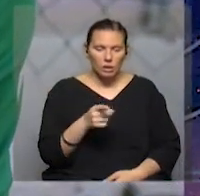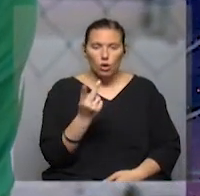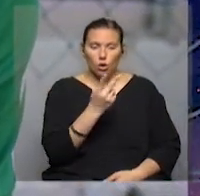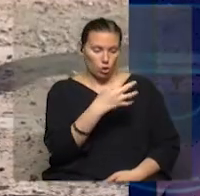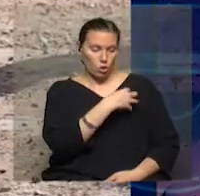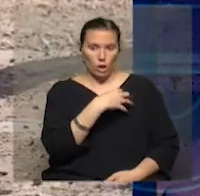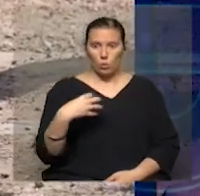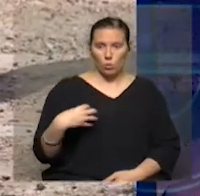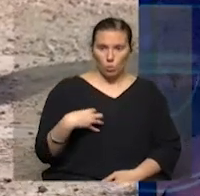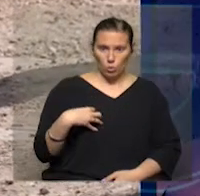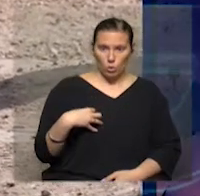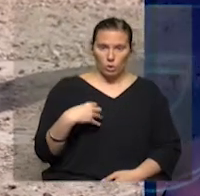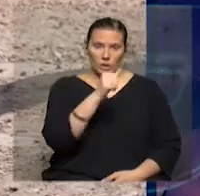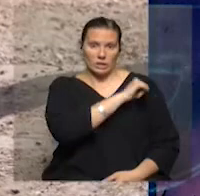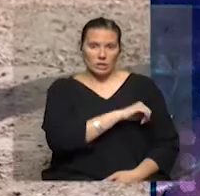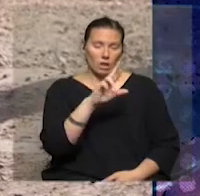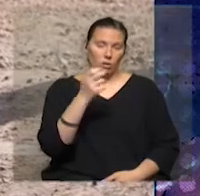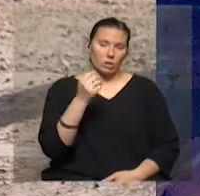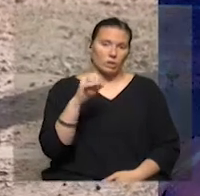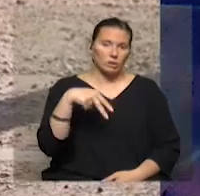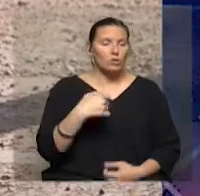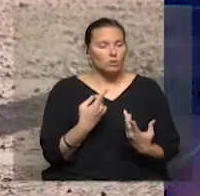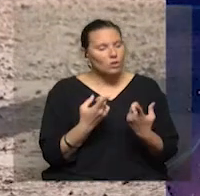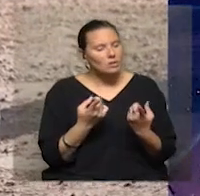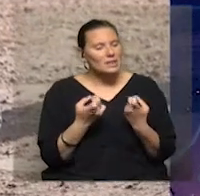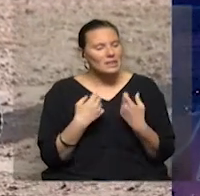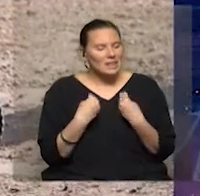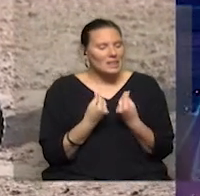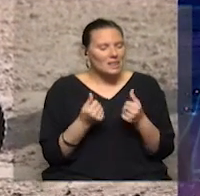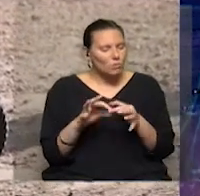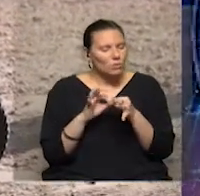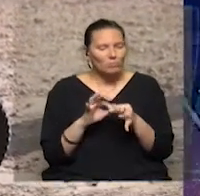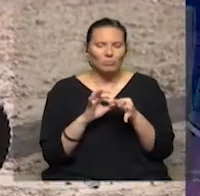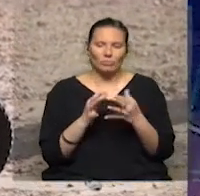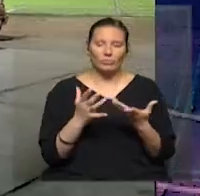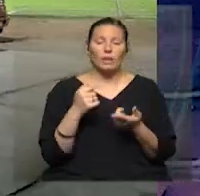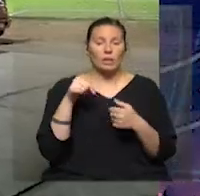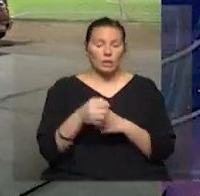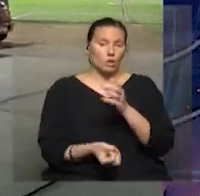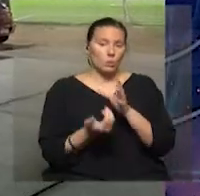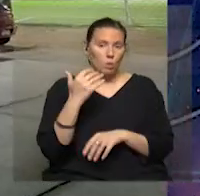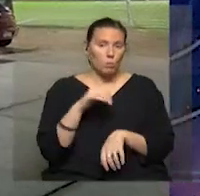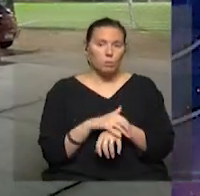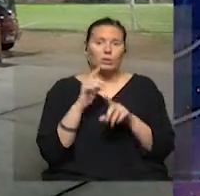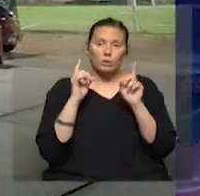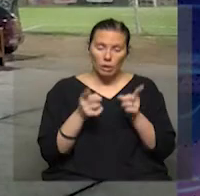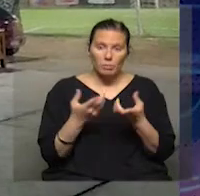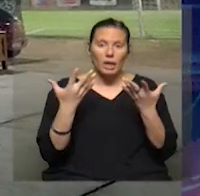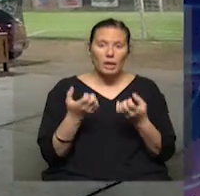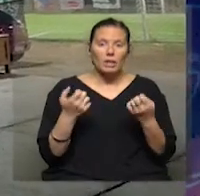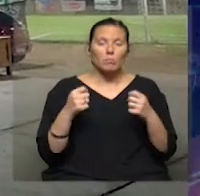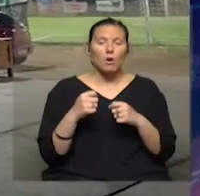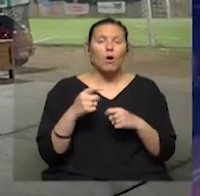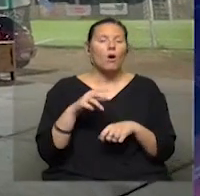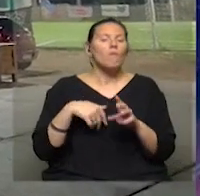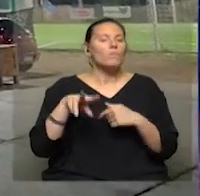Racing. Nosotros de verdad sentimos una hermandad importante con el club. Y en esta nueva instancia también queremos llenar el barrio de